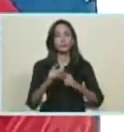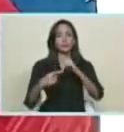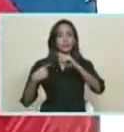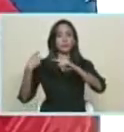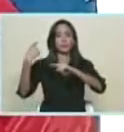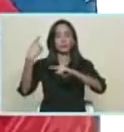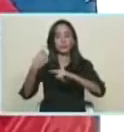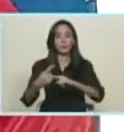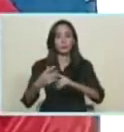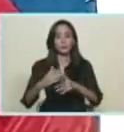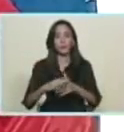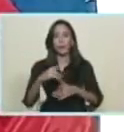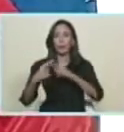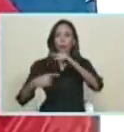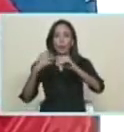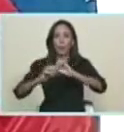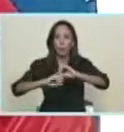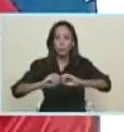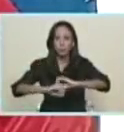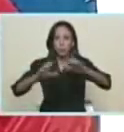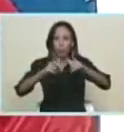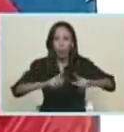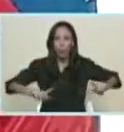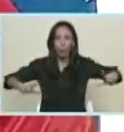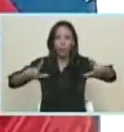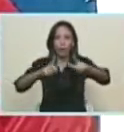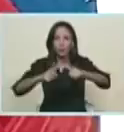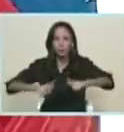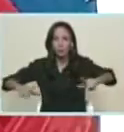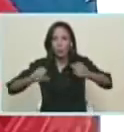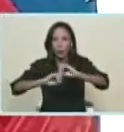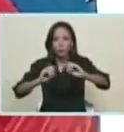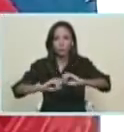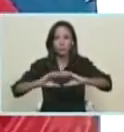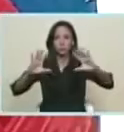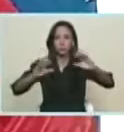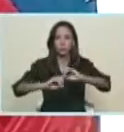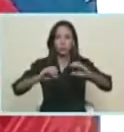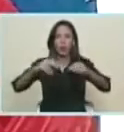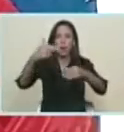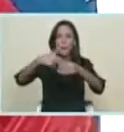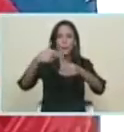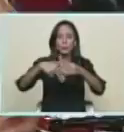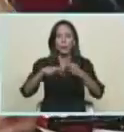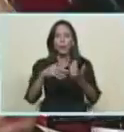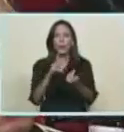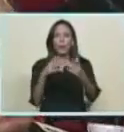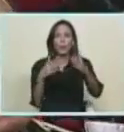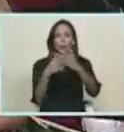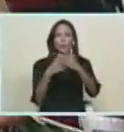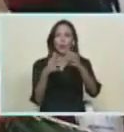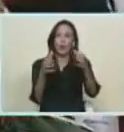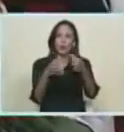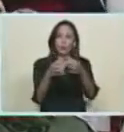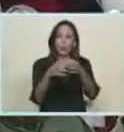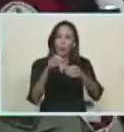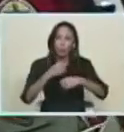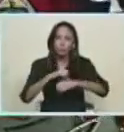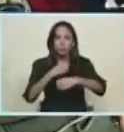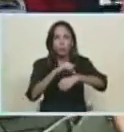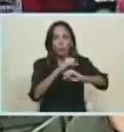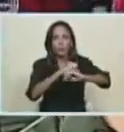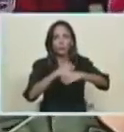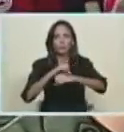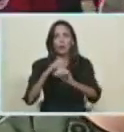campos de explotación salvaje contra la clase obrera petrolera naciente